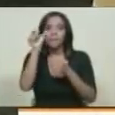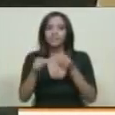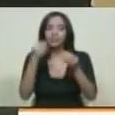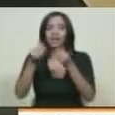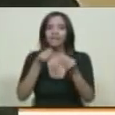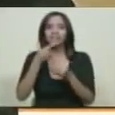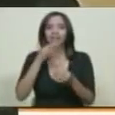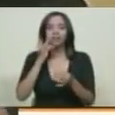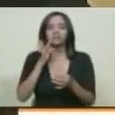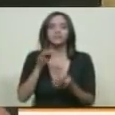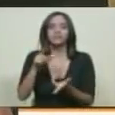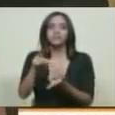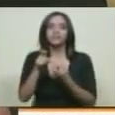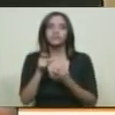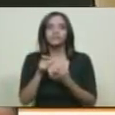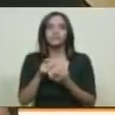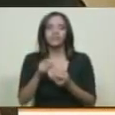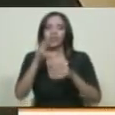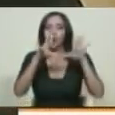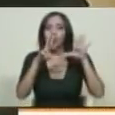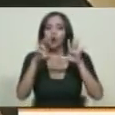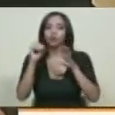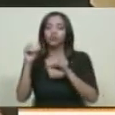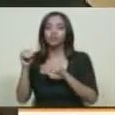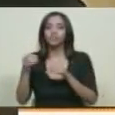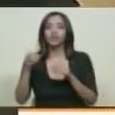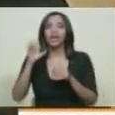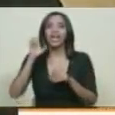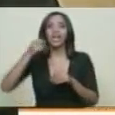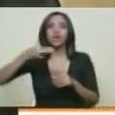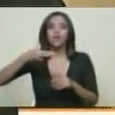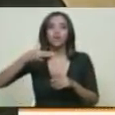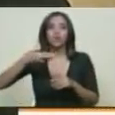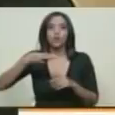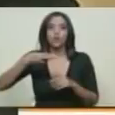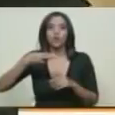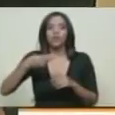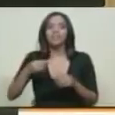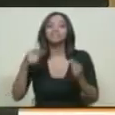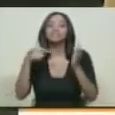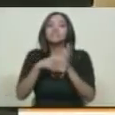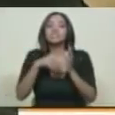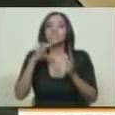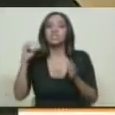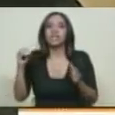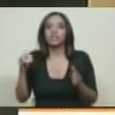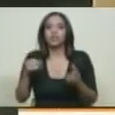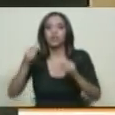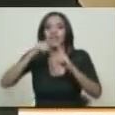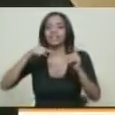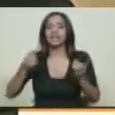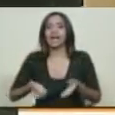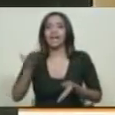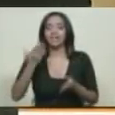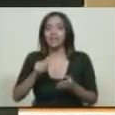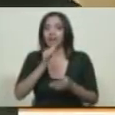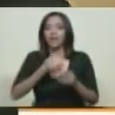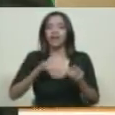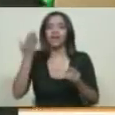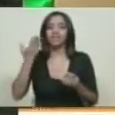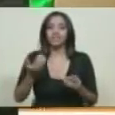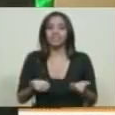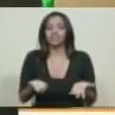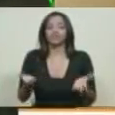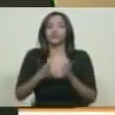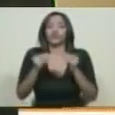cobrando de 800 euros y con un coste laboral de 1.500. La electricidad carísima, el agua carísima, los impuestos,